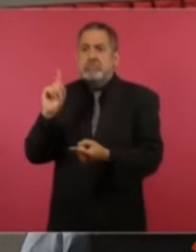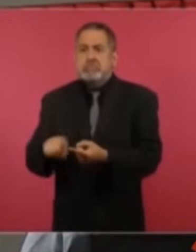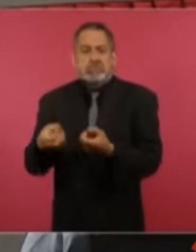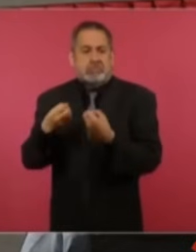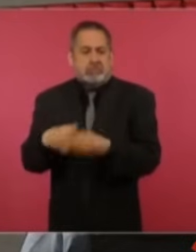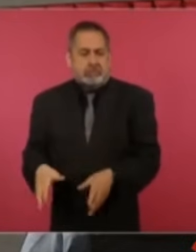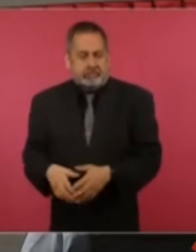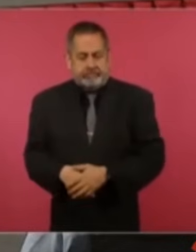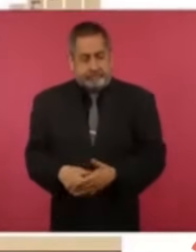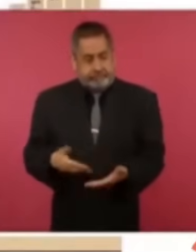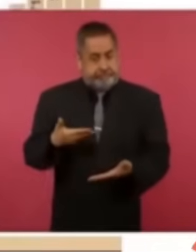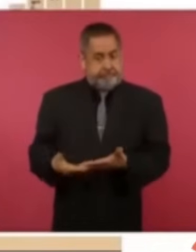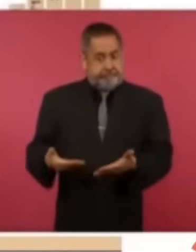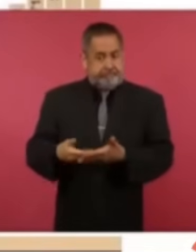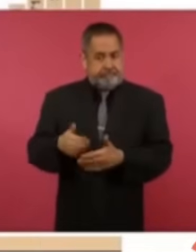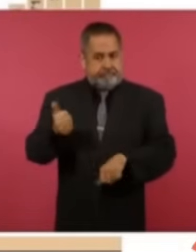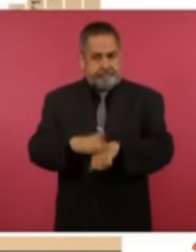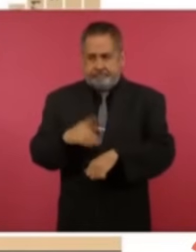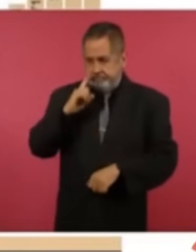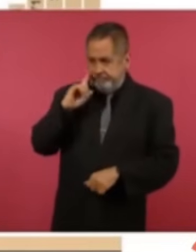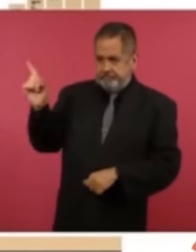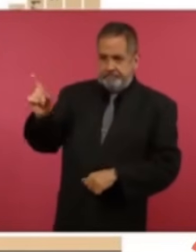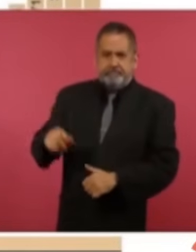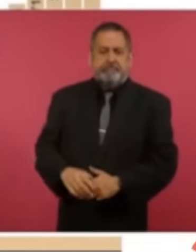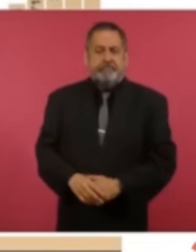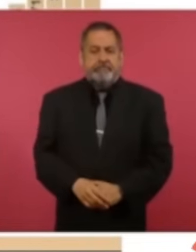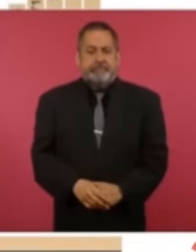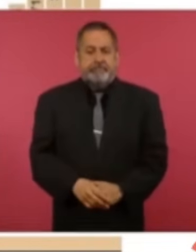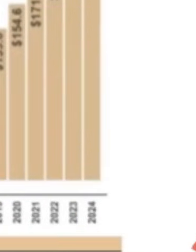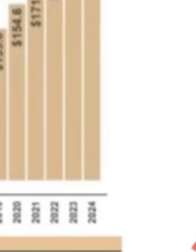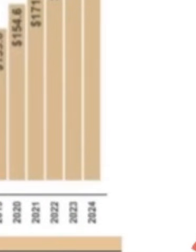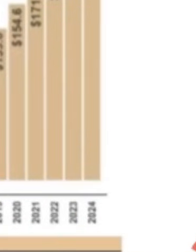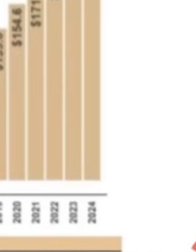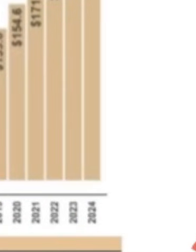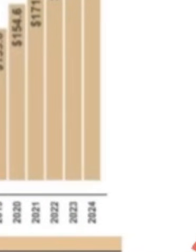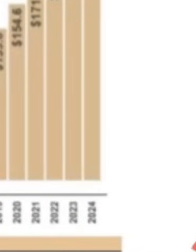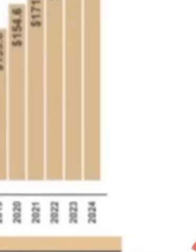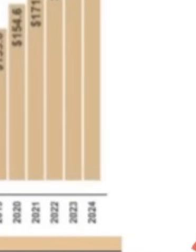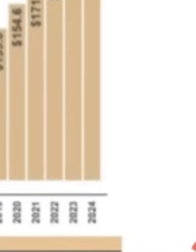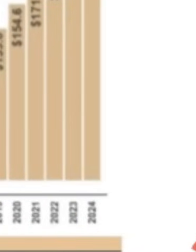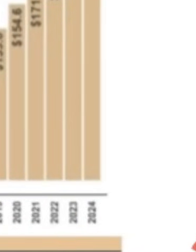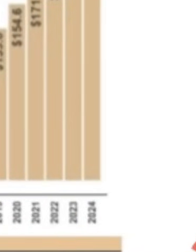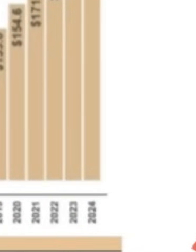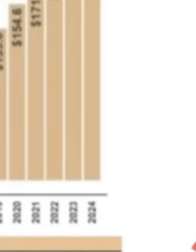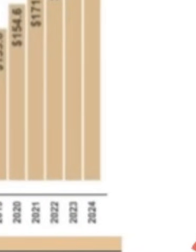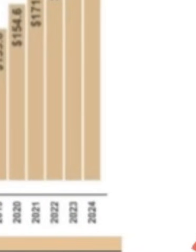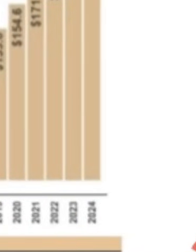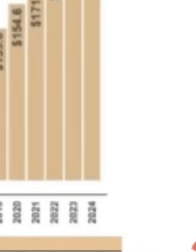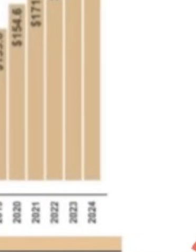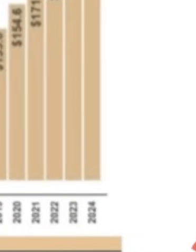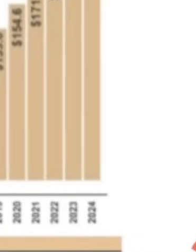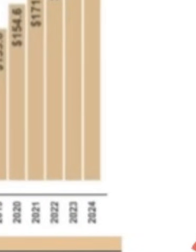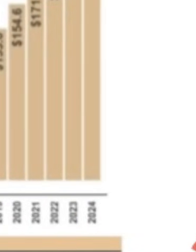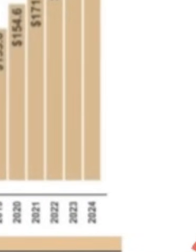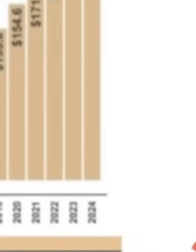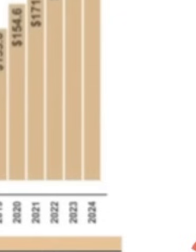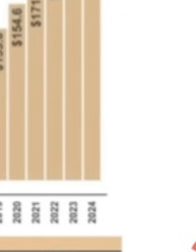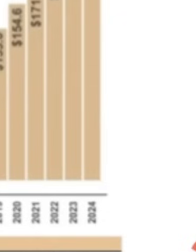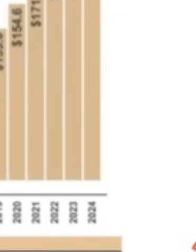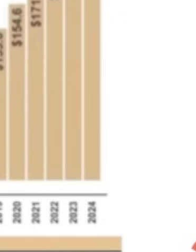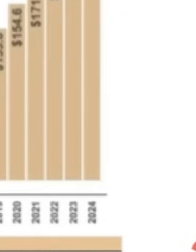esta administración, la administración del presidente Andrés Manuel López Obrador, en acuerdo con patrones